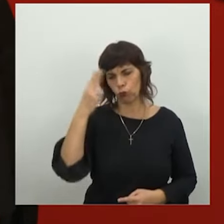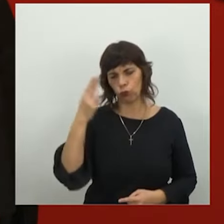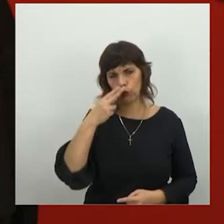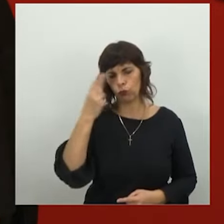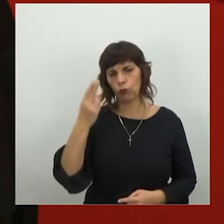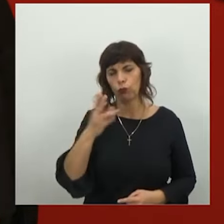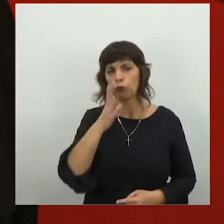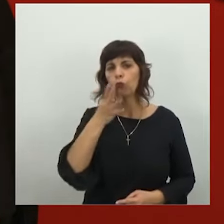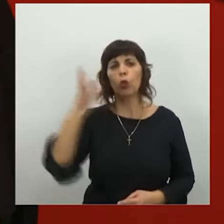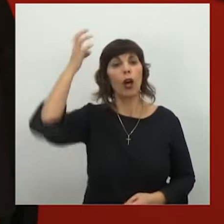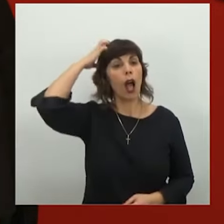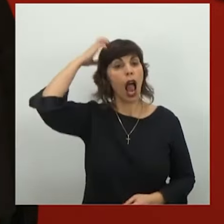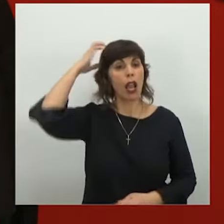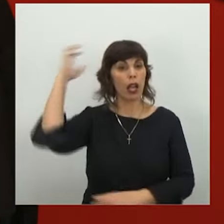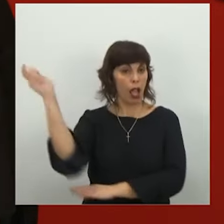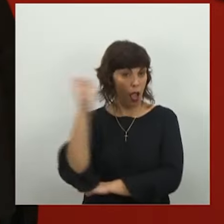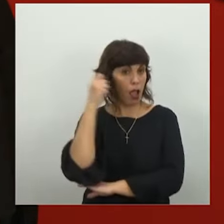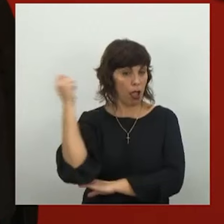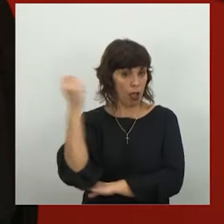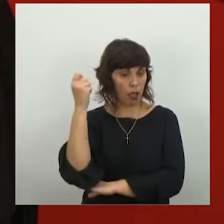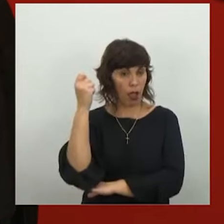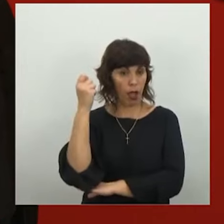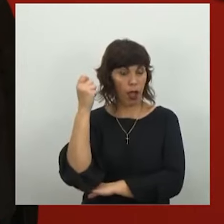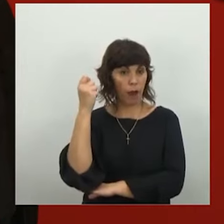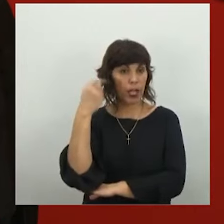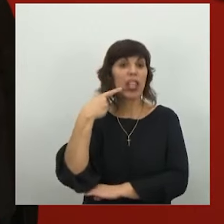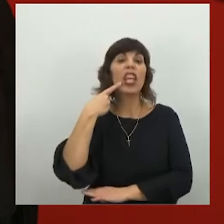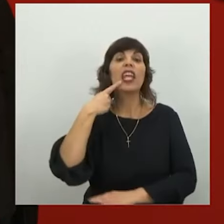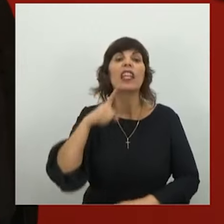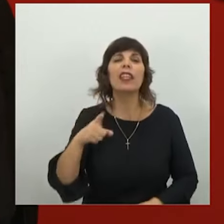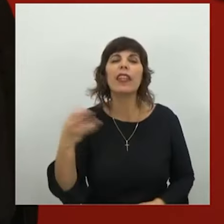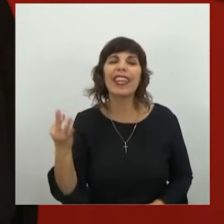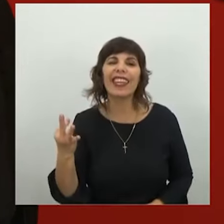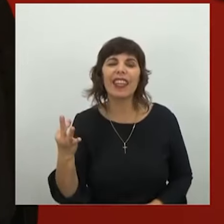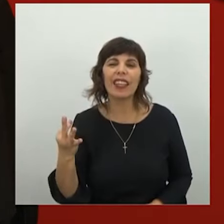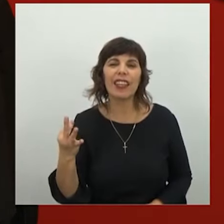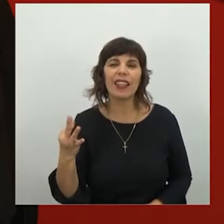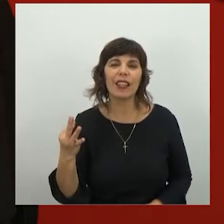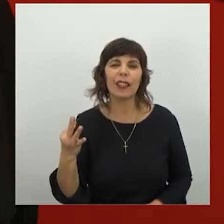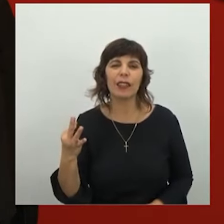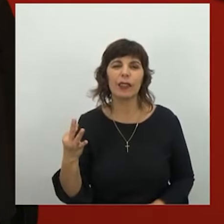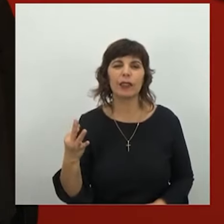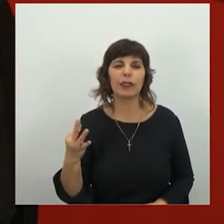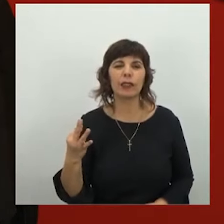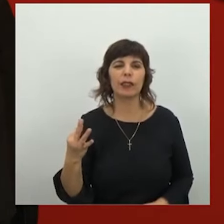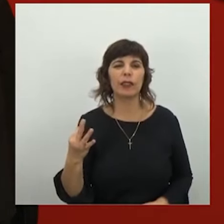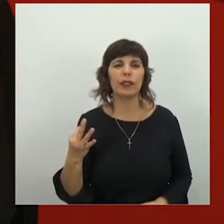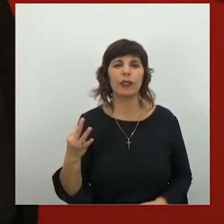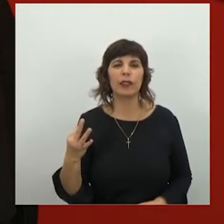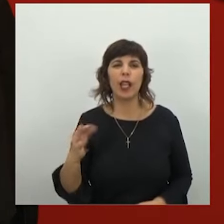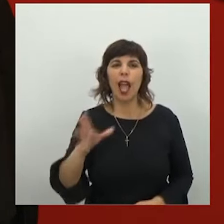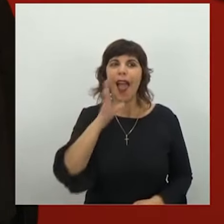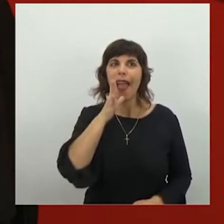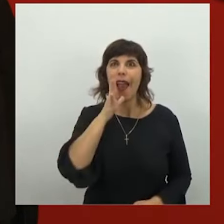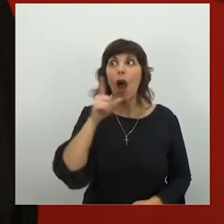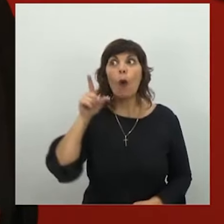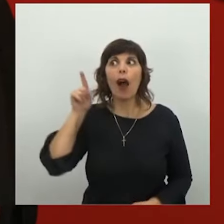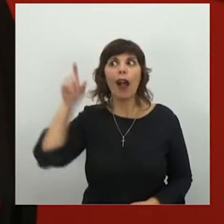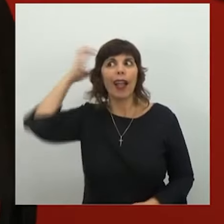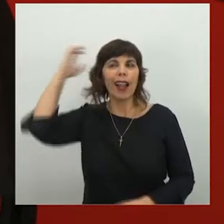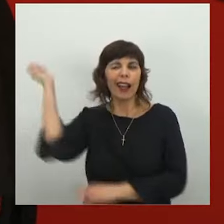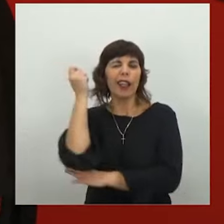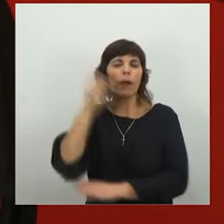nos revela cuál es el agua que él deseaba tener.